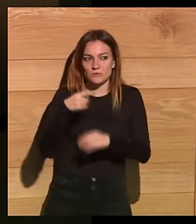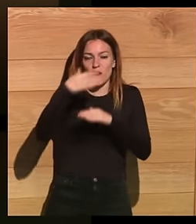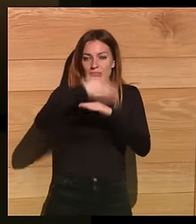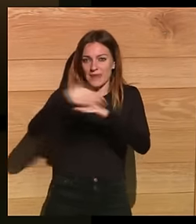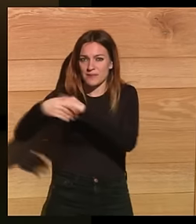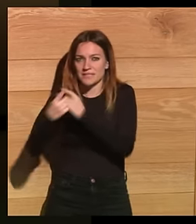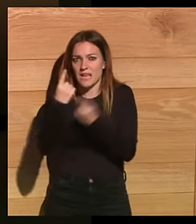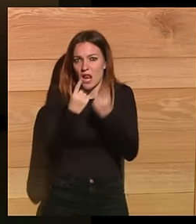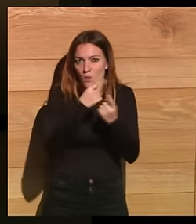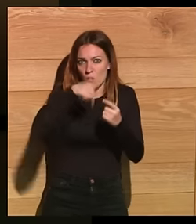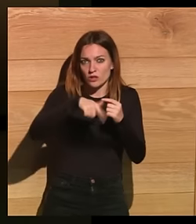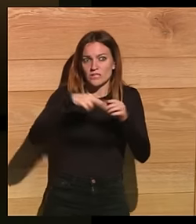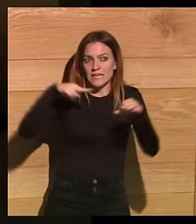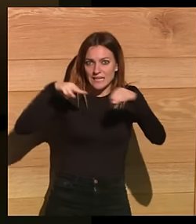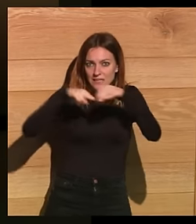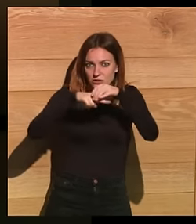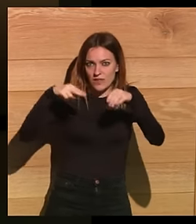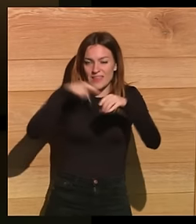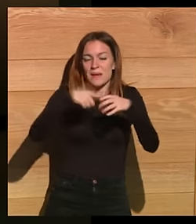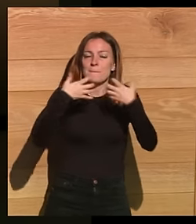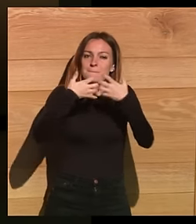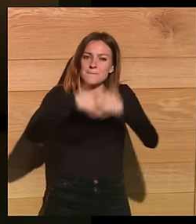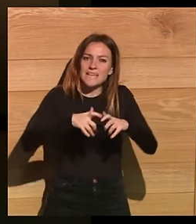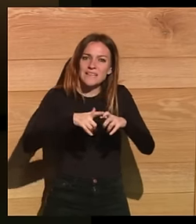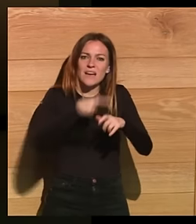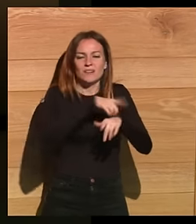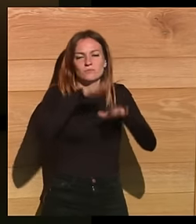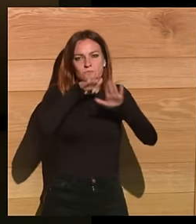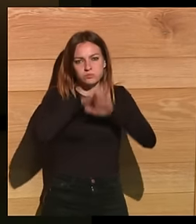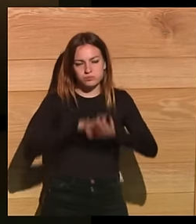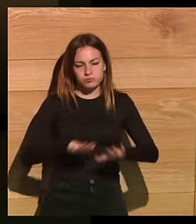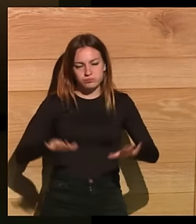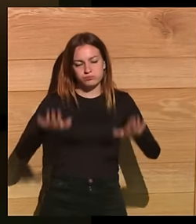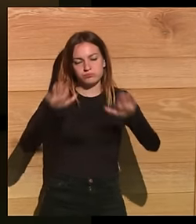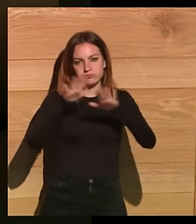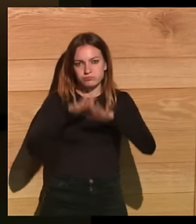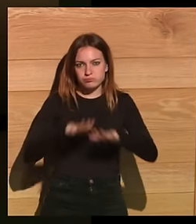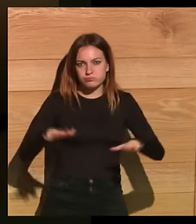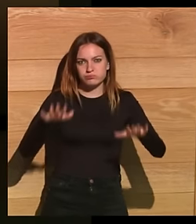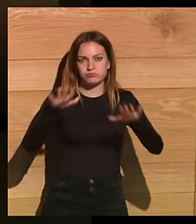La resonancia es una máquina lenta que depende mucho